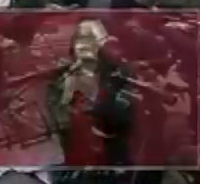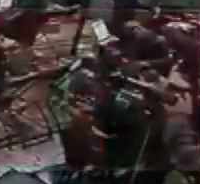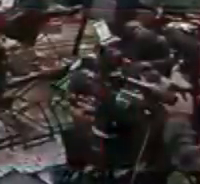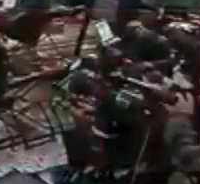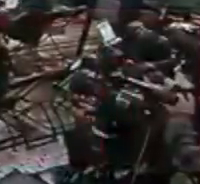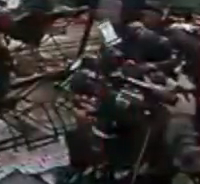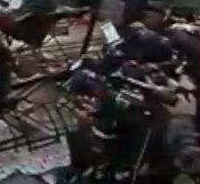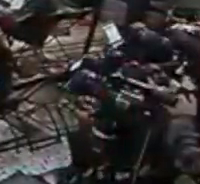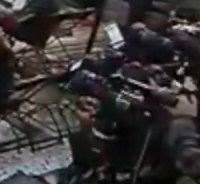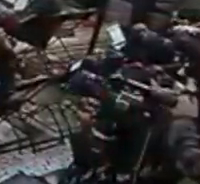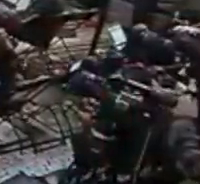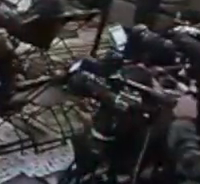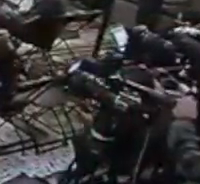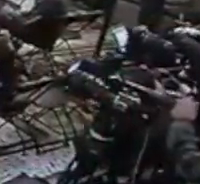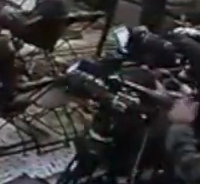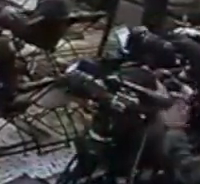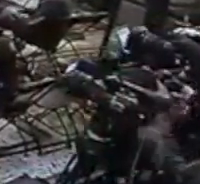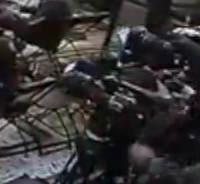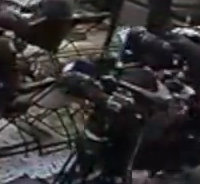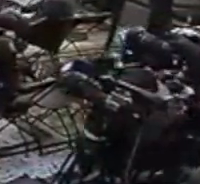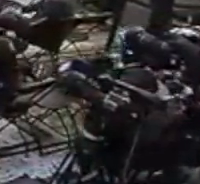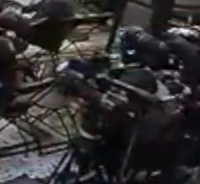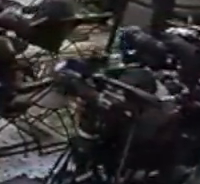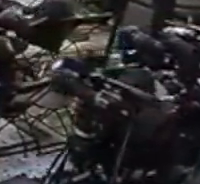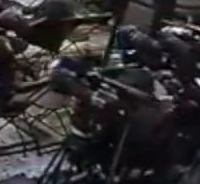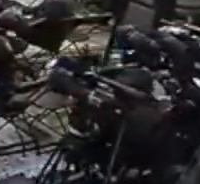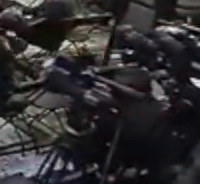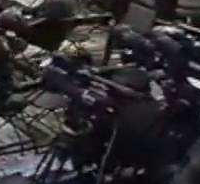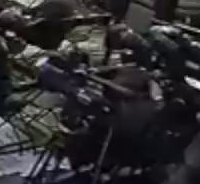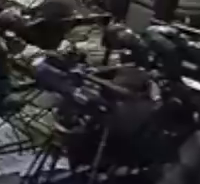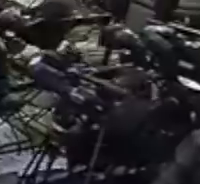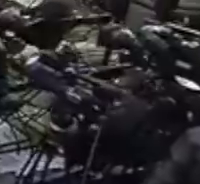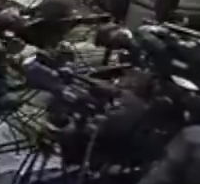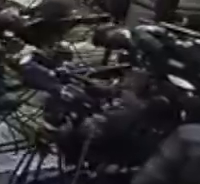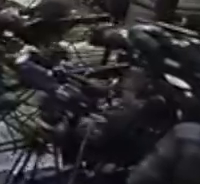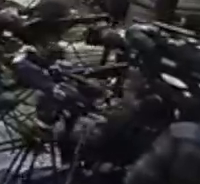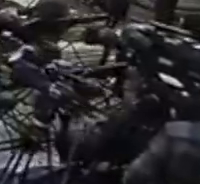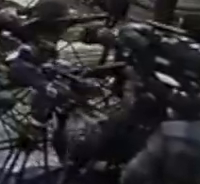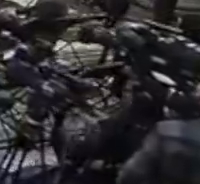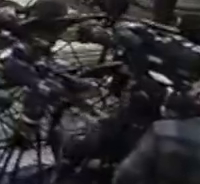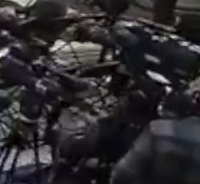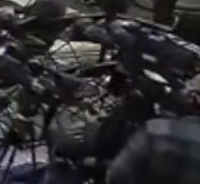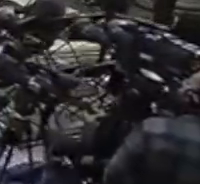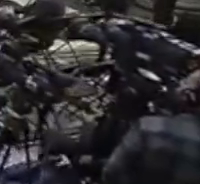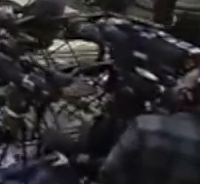BHP en Trion, ¿van a seguir? ¿Tienen algún plan de hacer